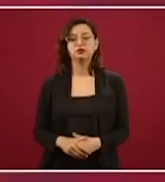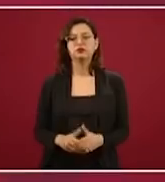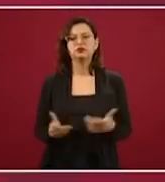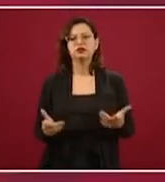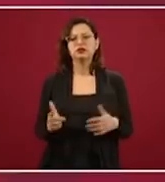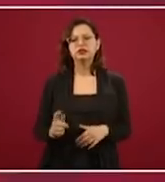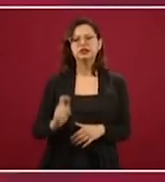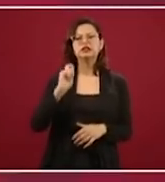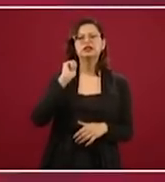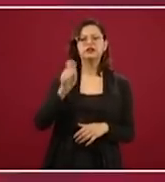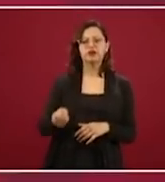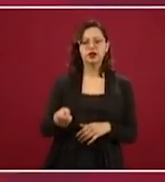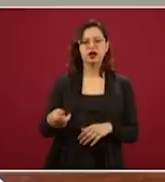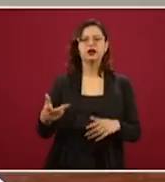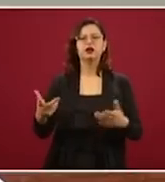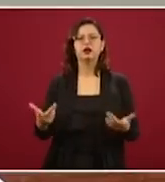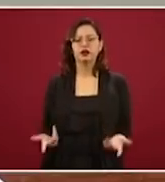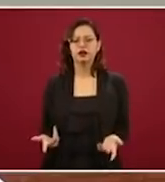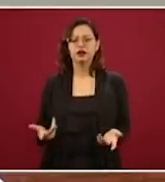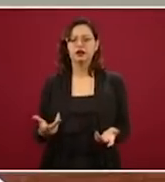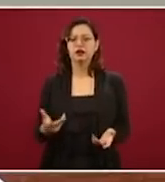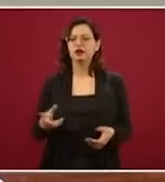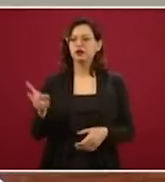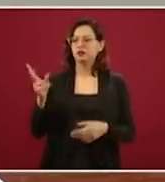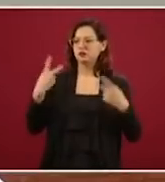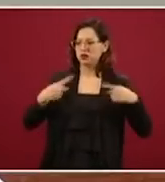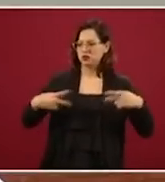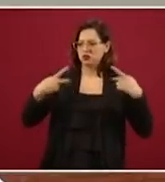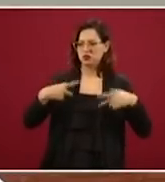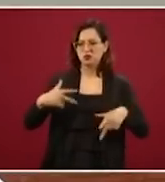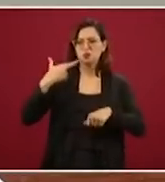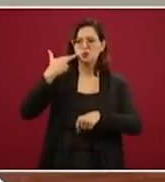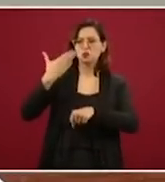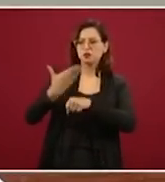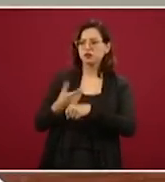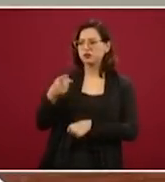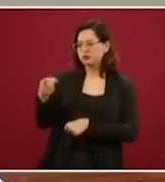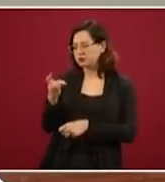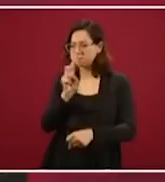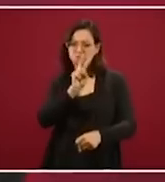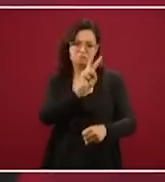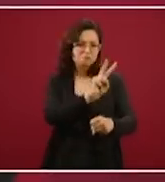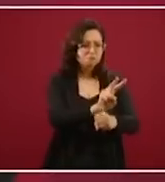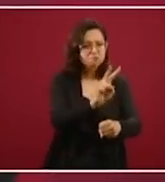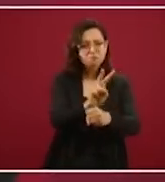inspectores de vía pública, que